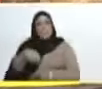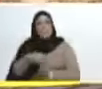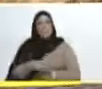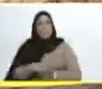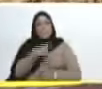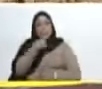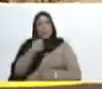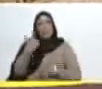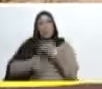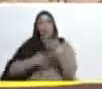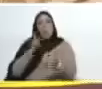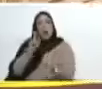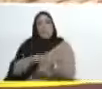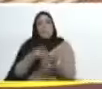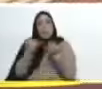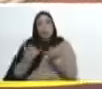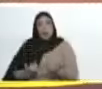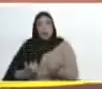desfasado, anacrónico.